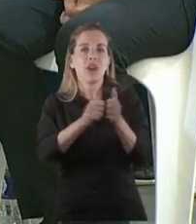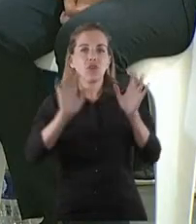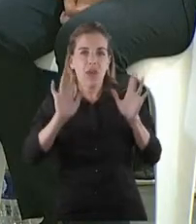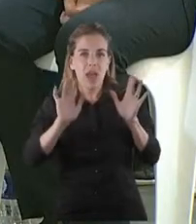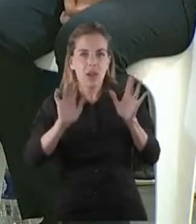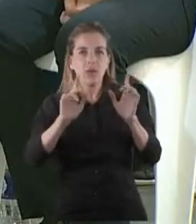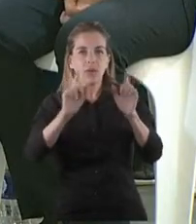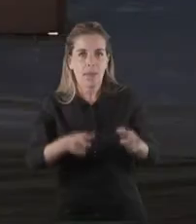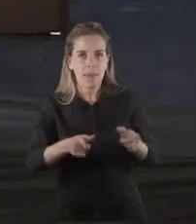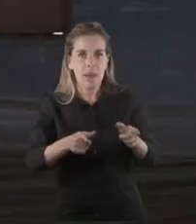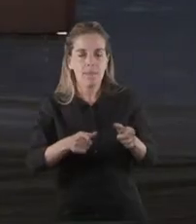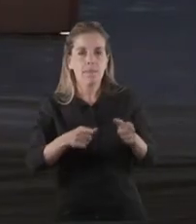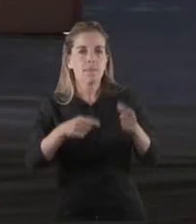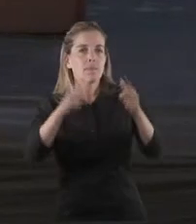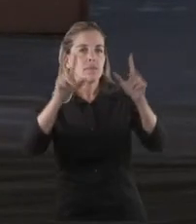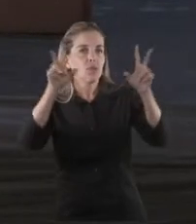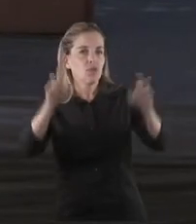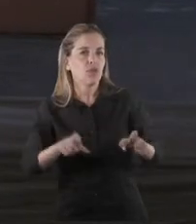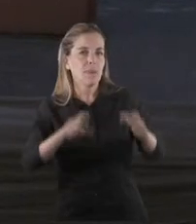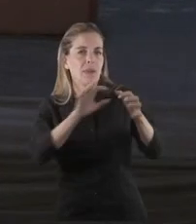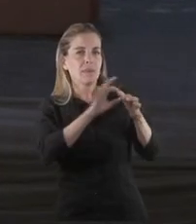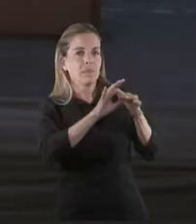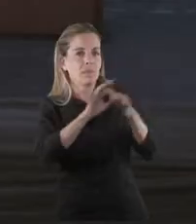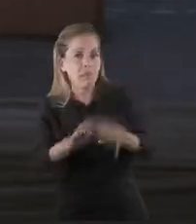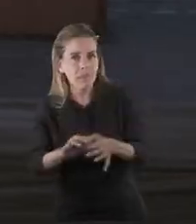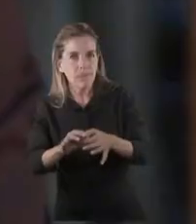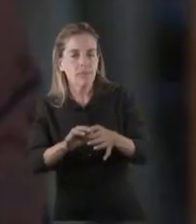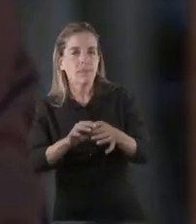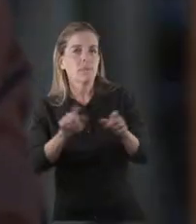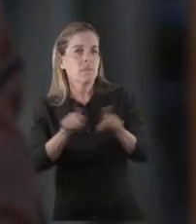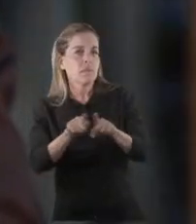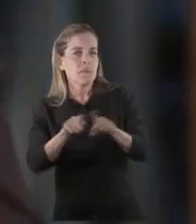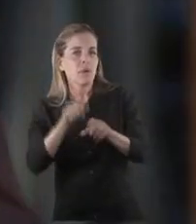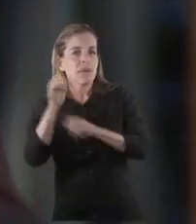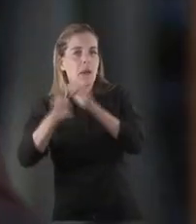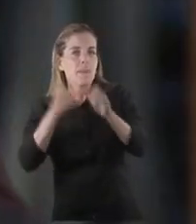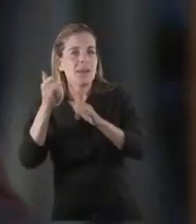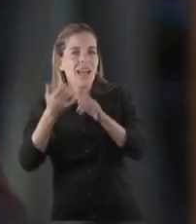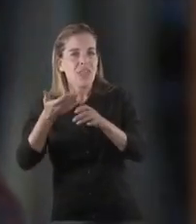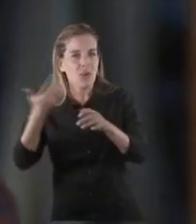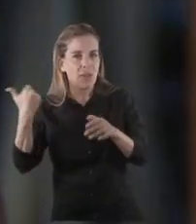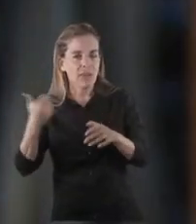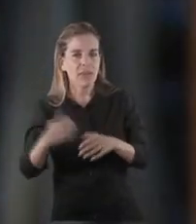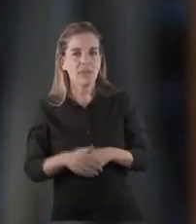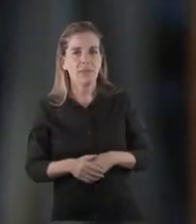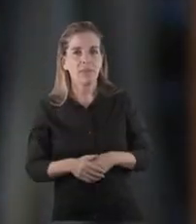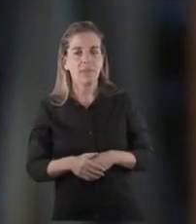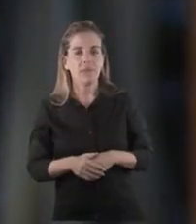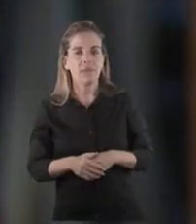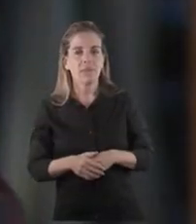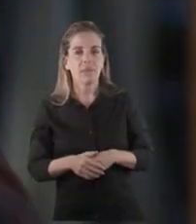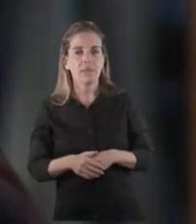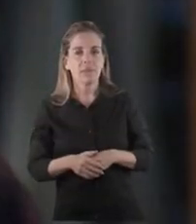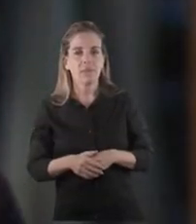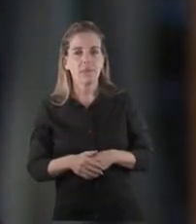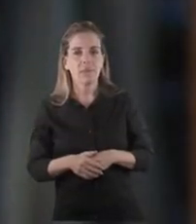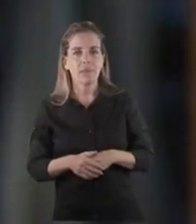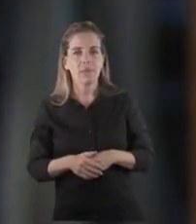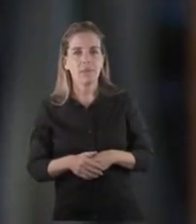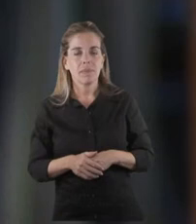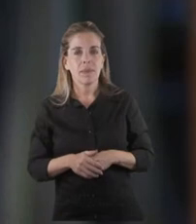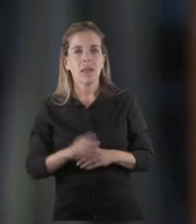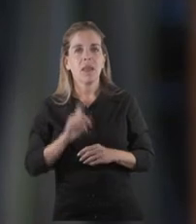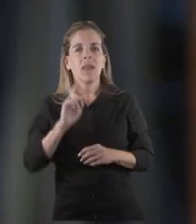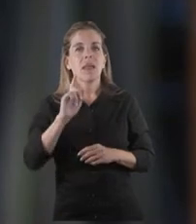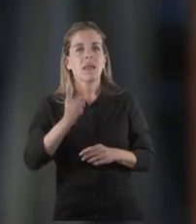que tienen que ver de manera institucional, como lo estaba diciendo. También en cuanto a